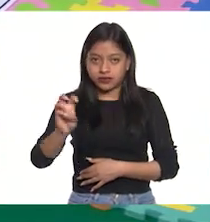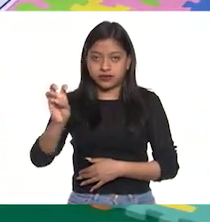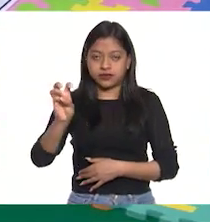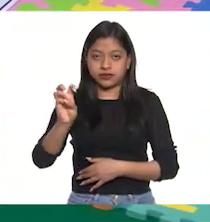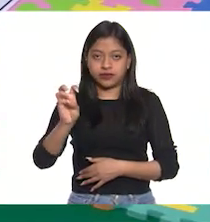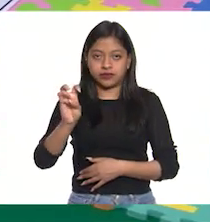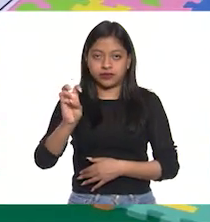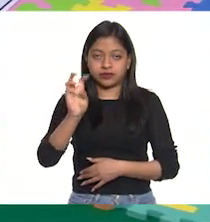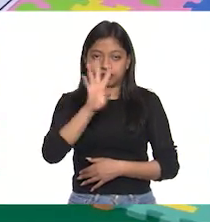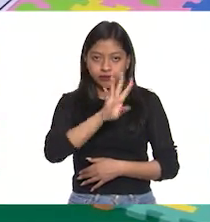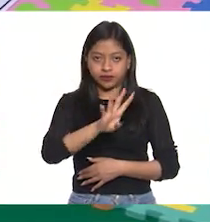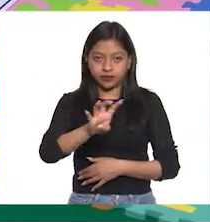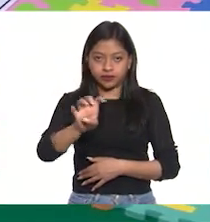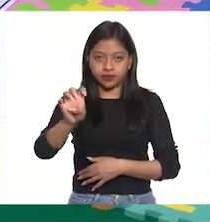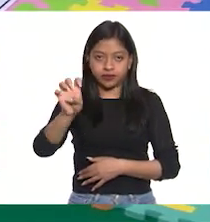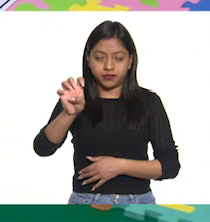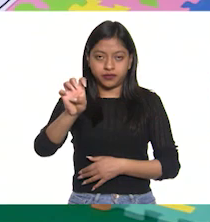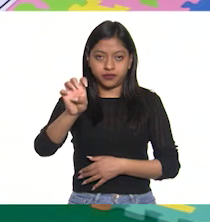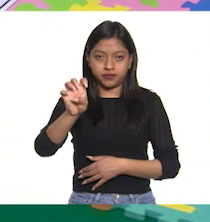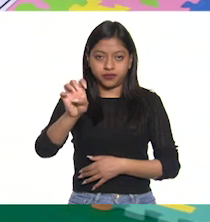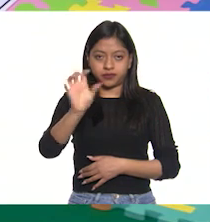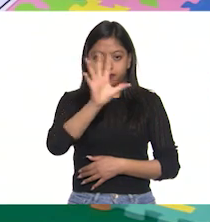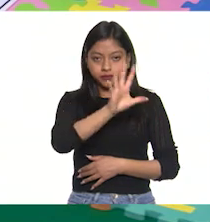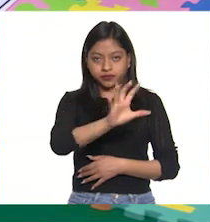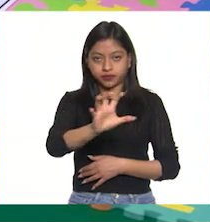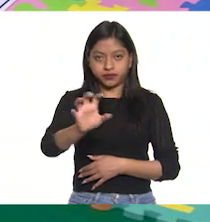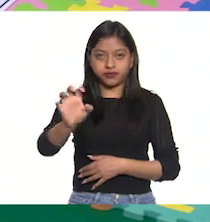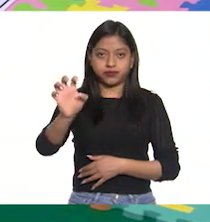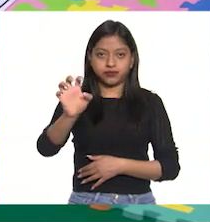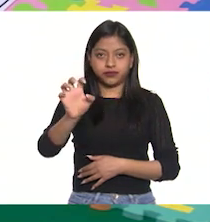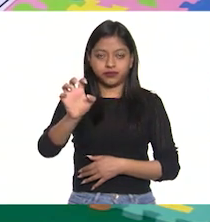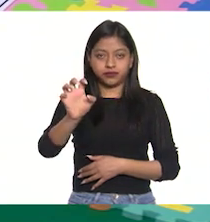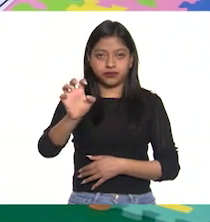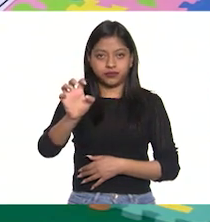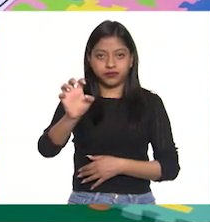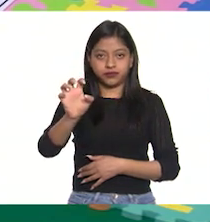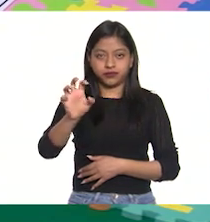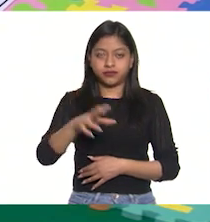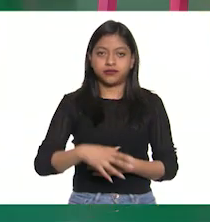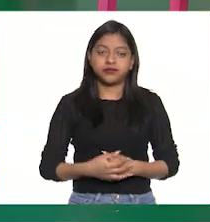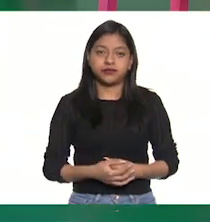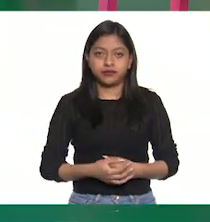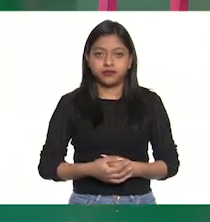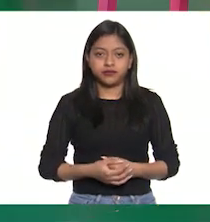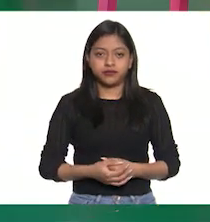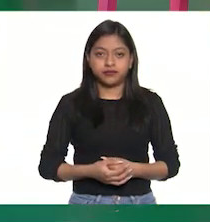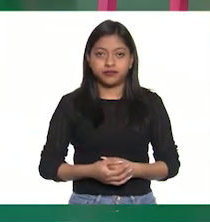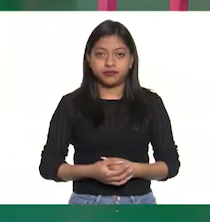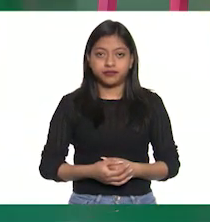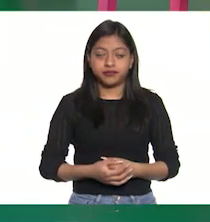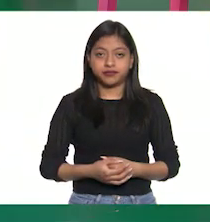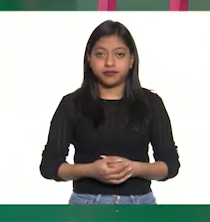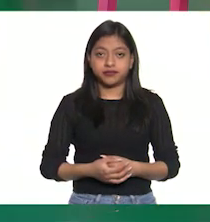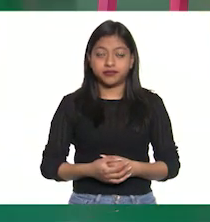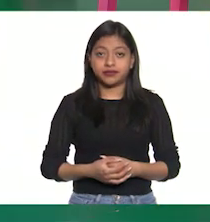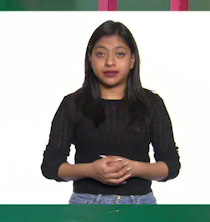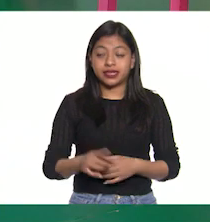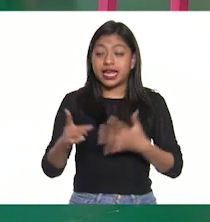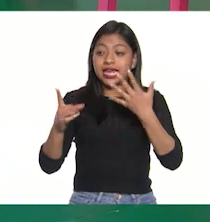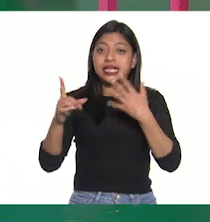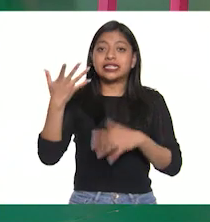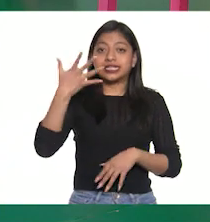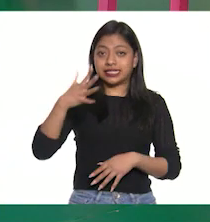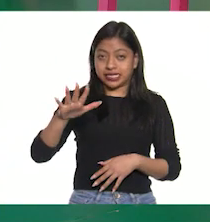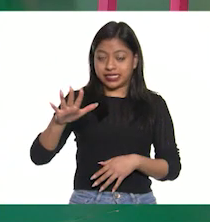300, 400, 500. Y necesito, ¿cuánto más necesito para que me compre el carrito?